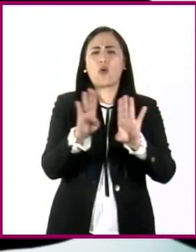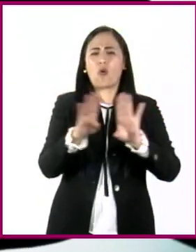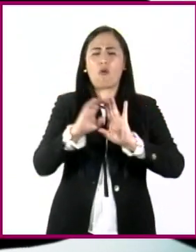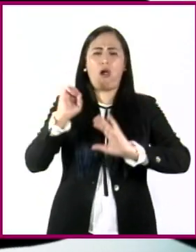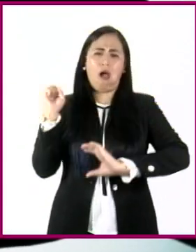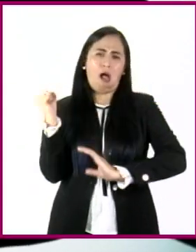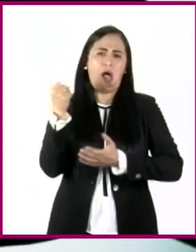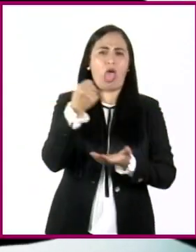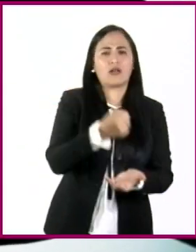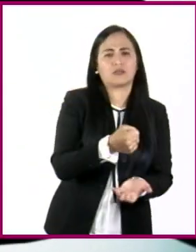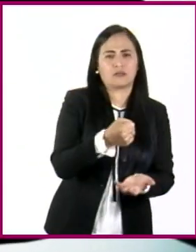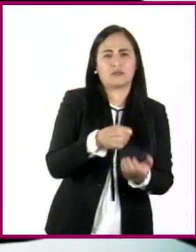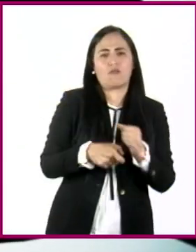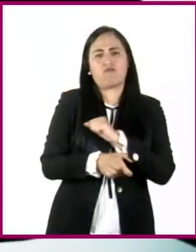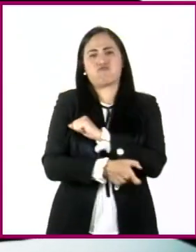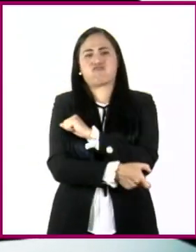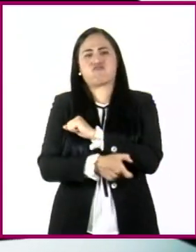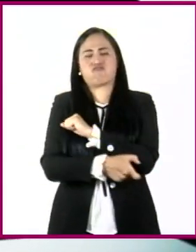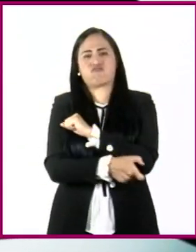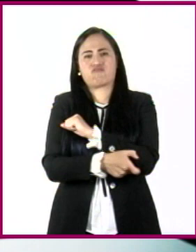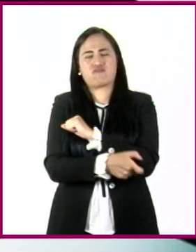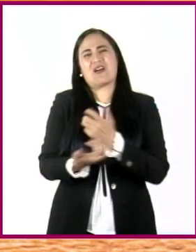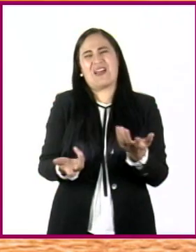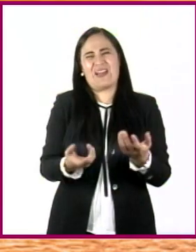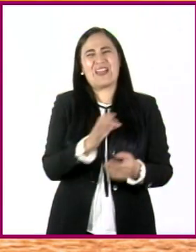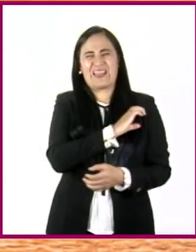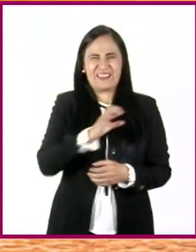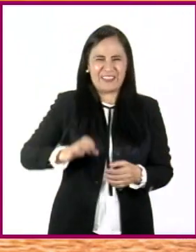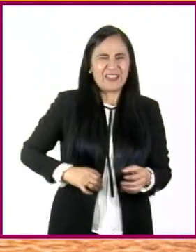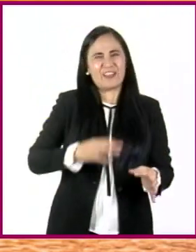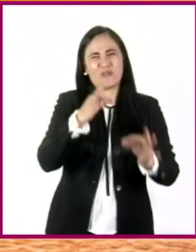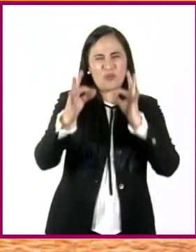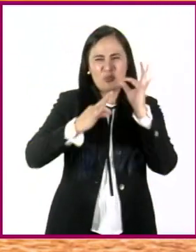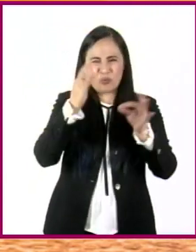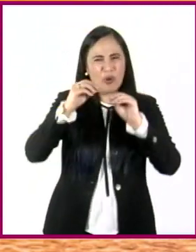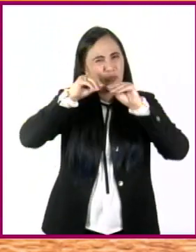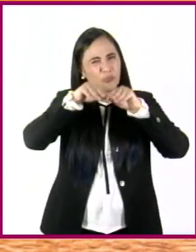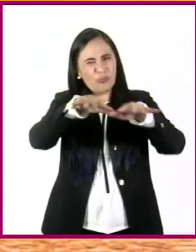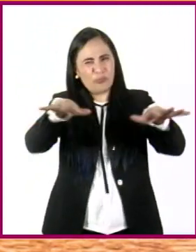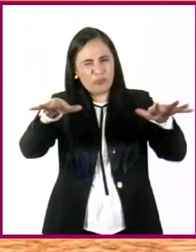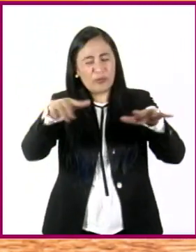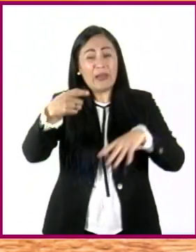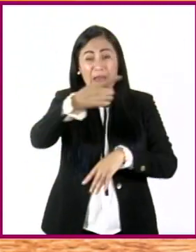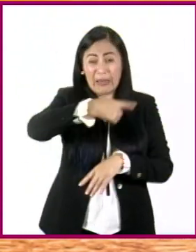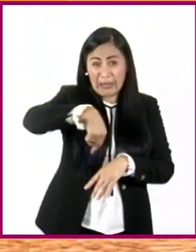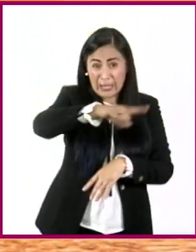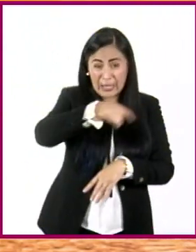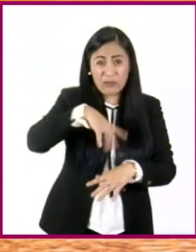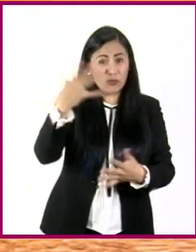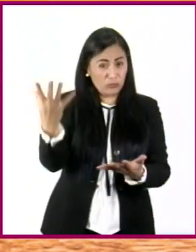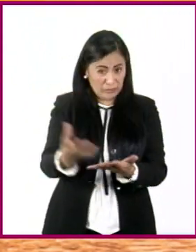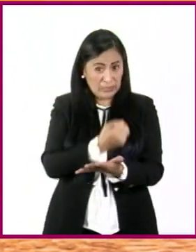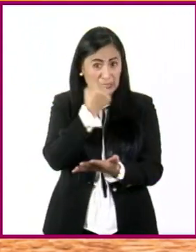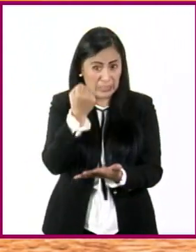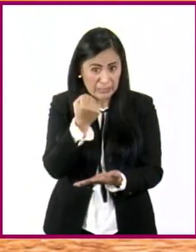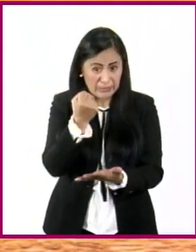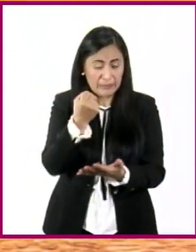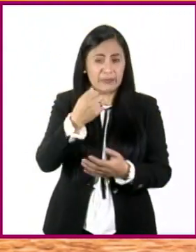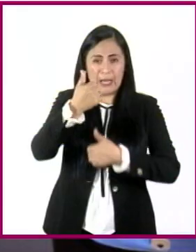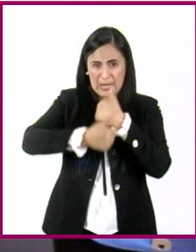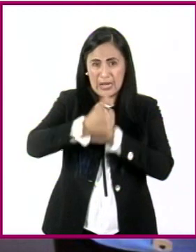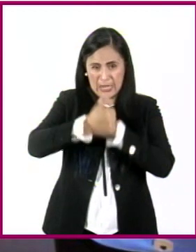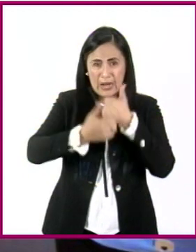financiamiento ilícito de campañas políticas. En esos casos, los candidatos que resultan ganadores de una